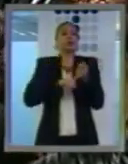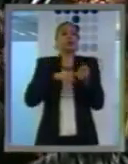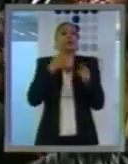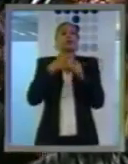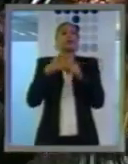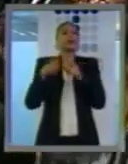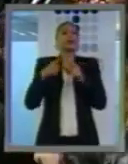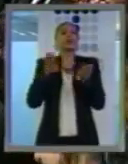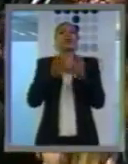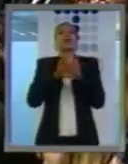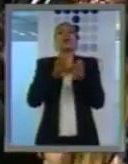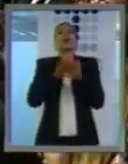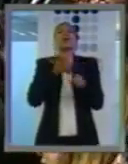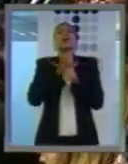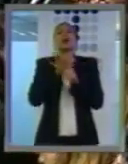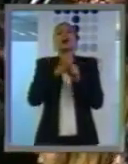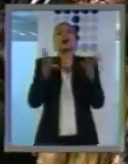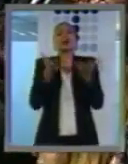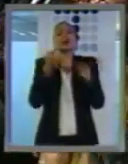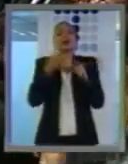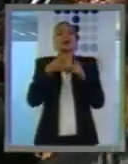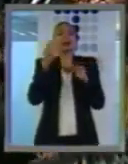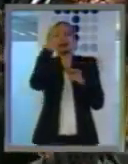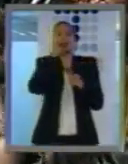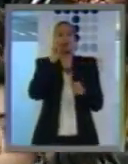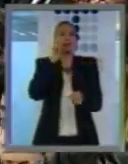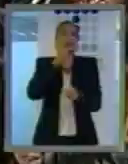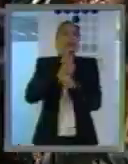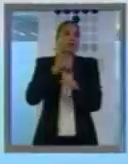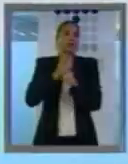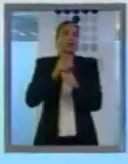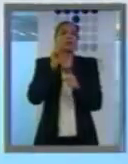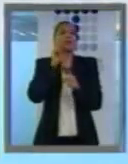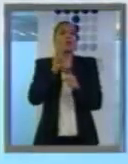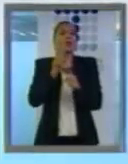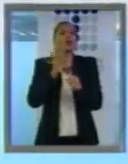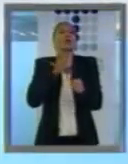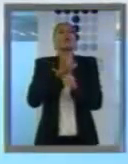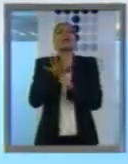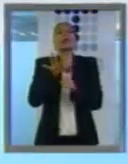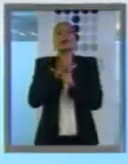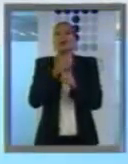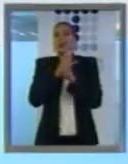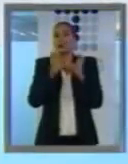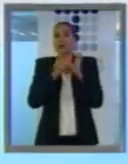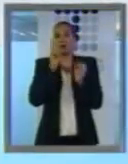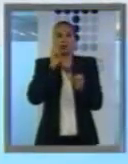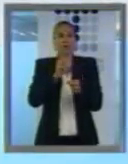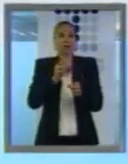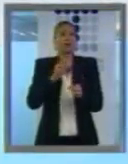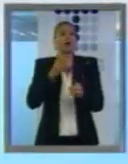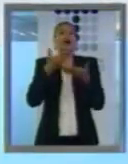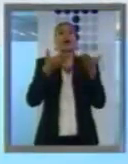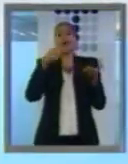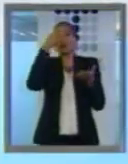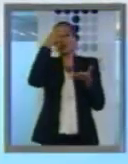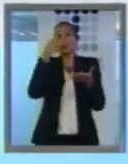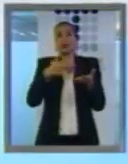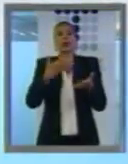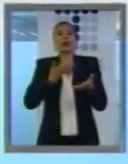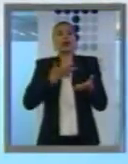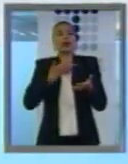Luna, sobre la elaboración de diagnósticos e indicadores. Lo que tenemos actualmente en México